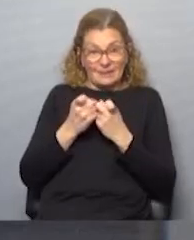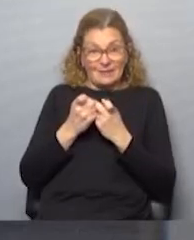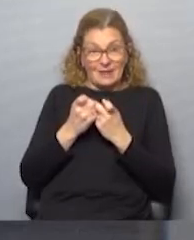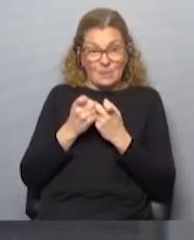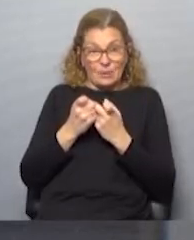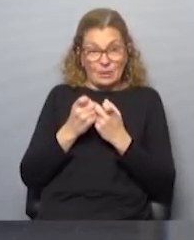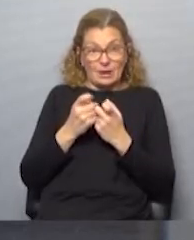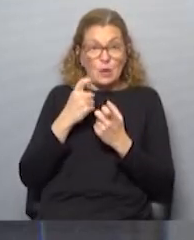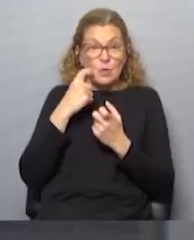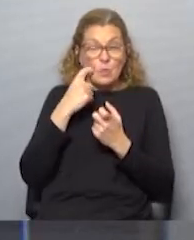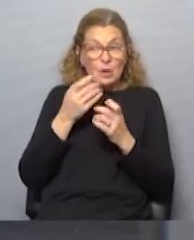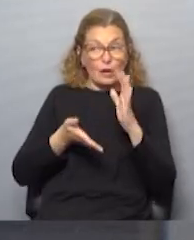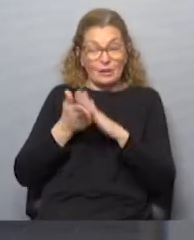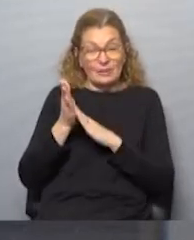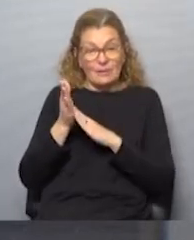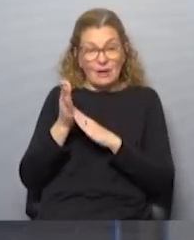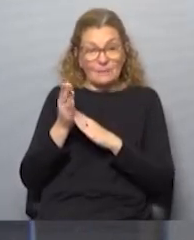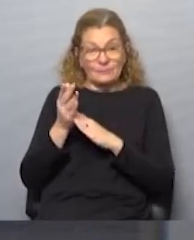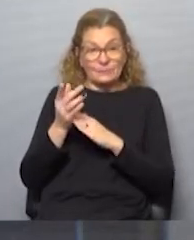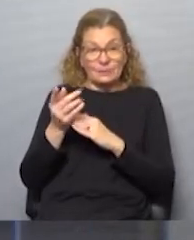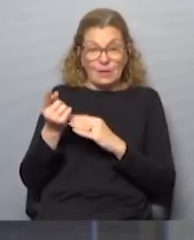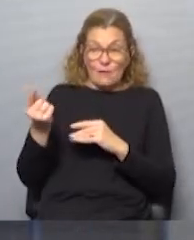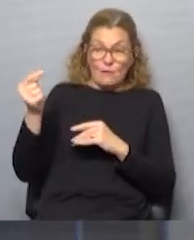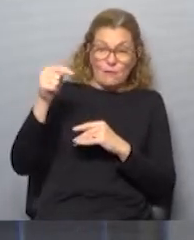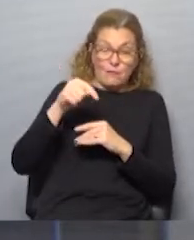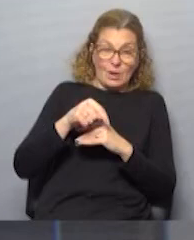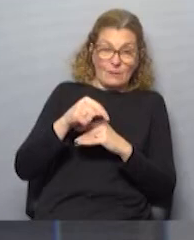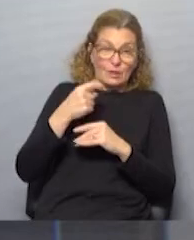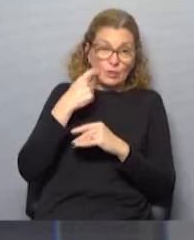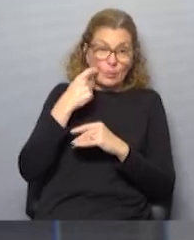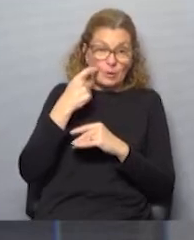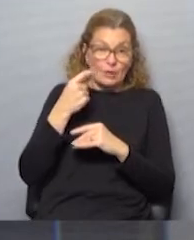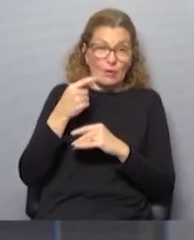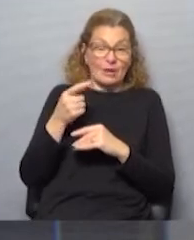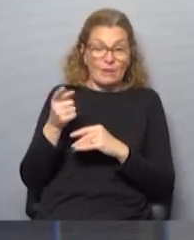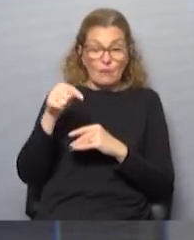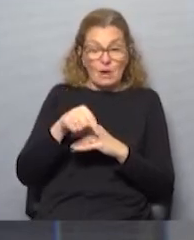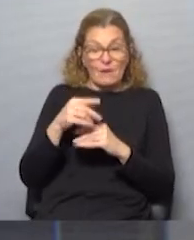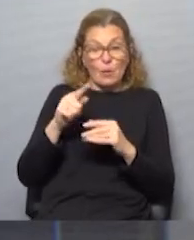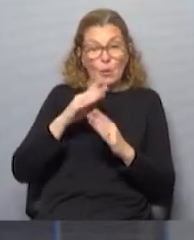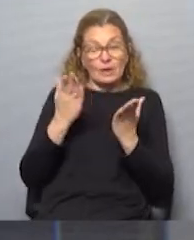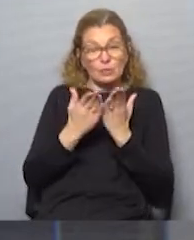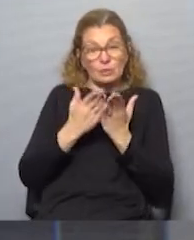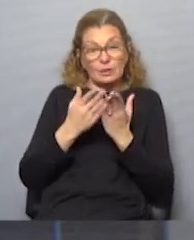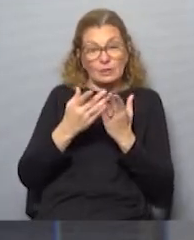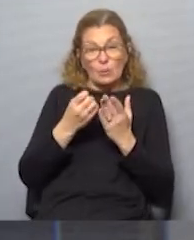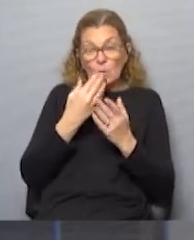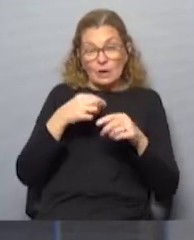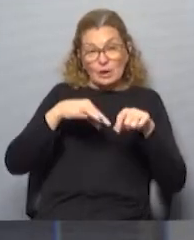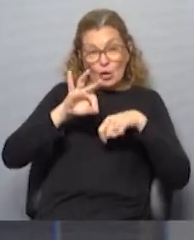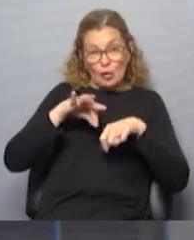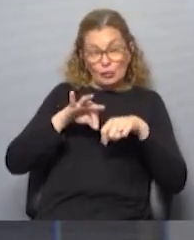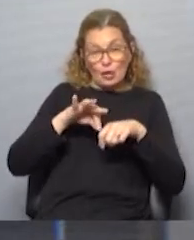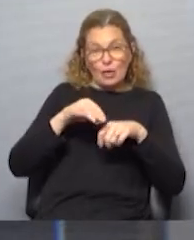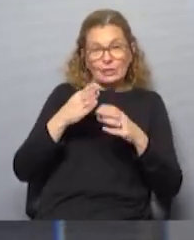el número de los que se van de alguna forma se compense con el número de los que retornan de hecho ese es un buen negocio porque entonces parte